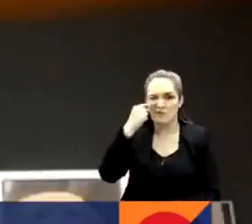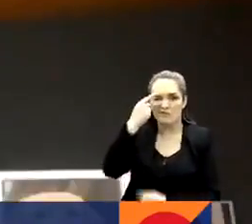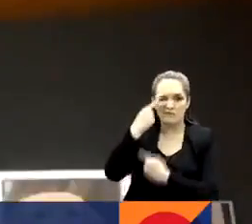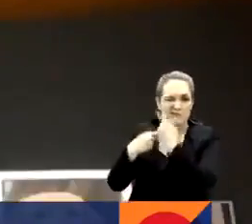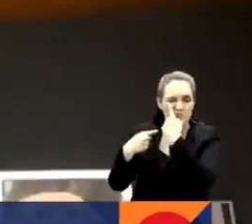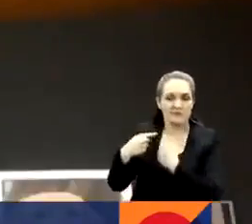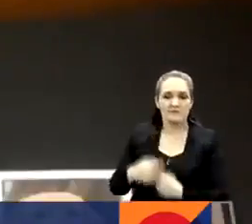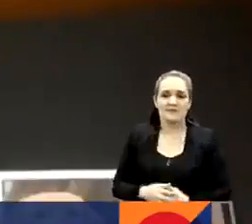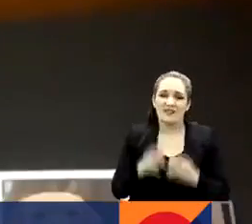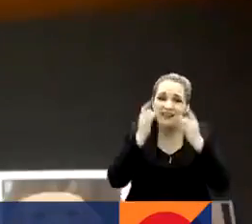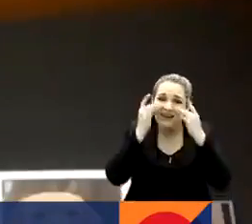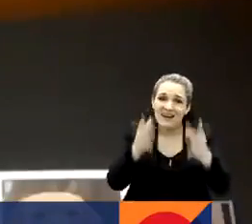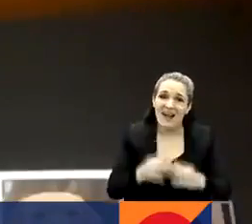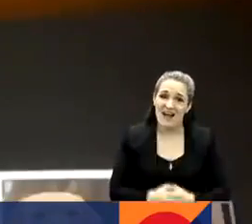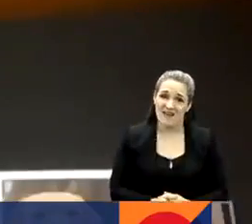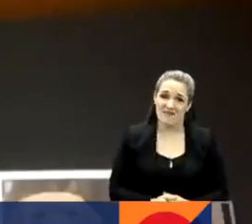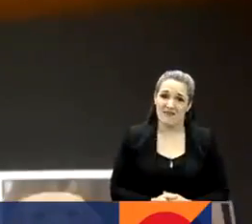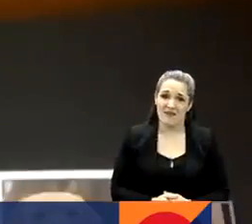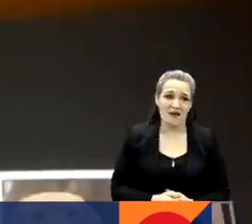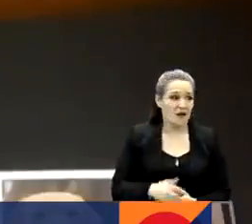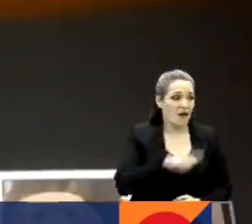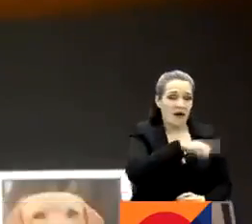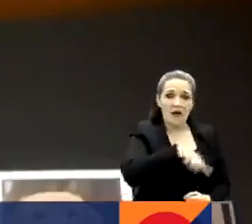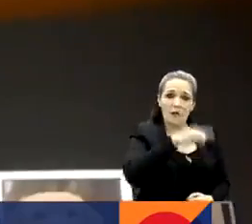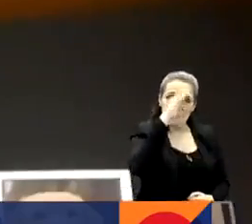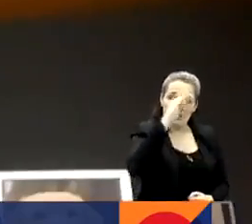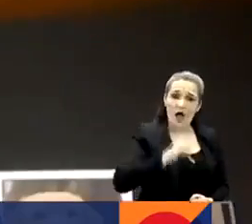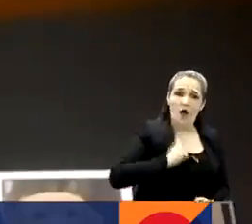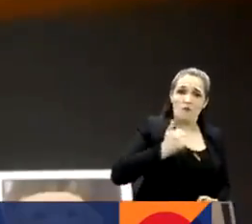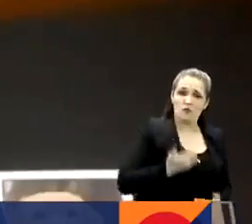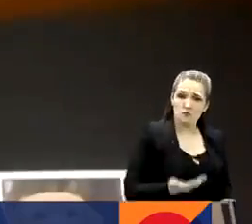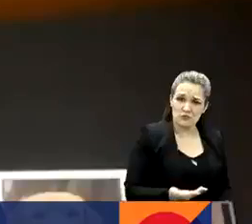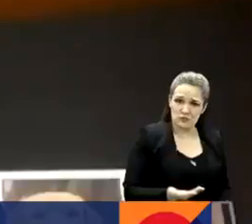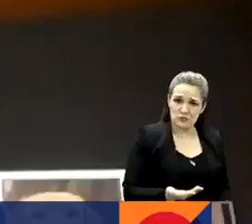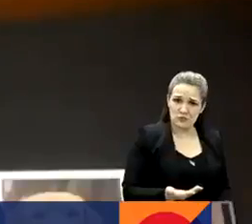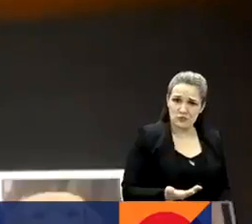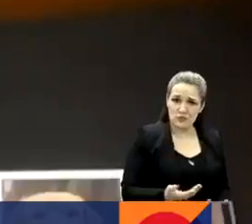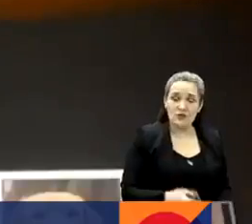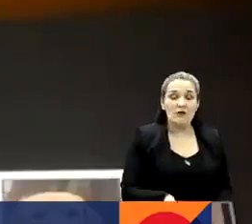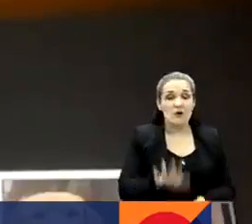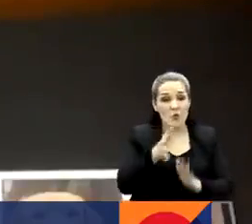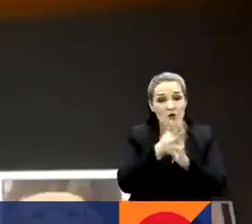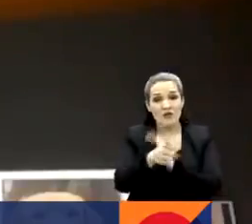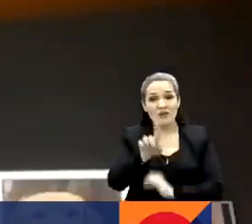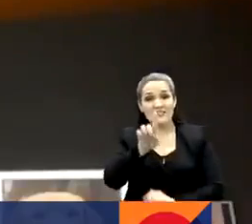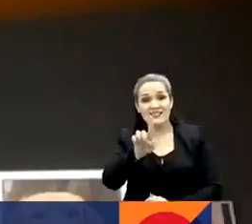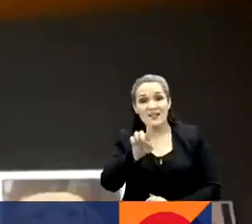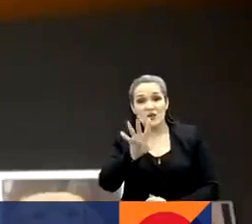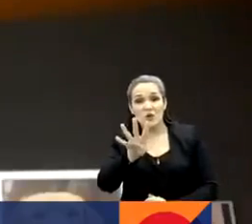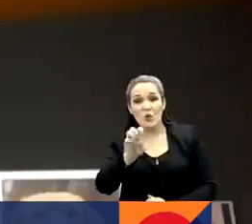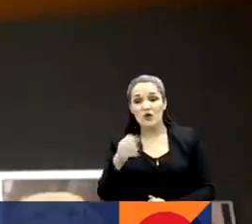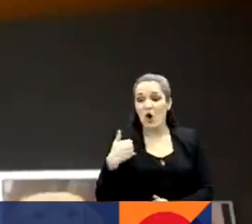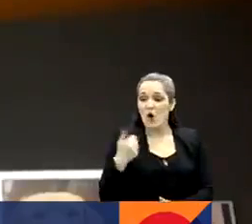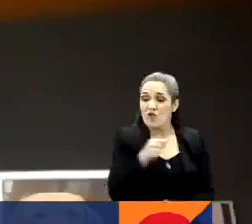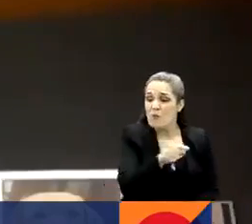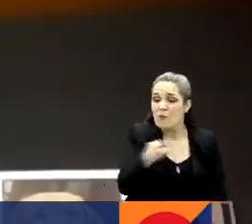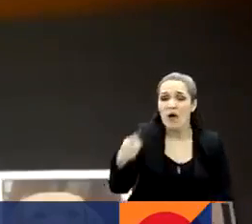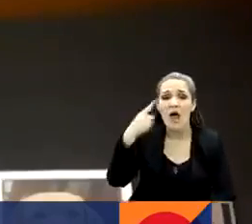Es grave, tenemos casos de abuso policial. Tenemos 140 jóvenes heridos en estos